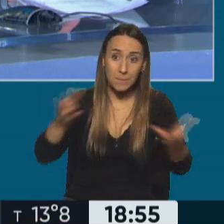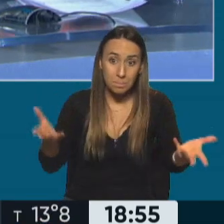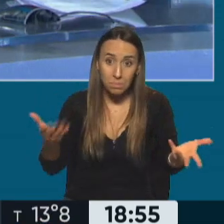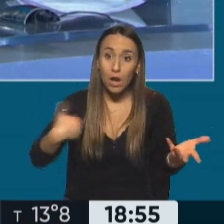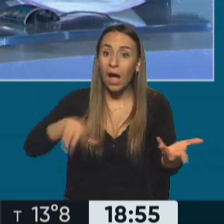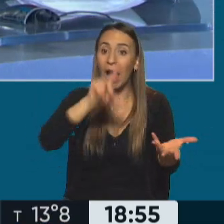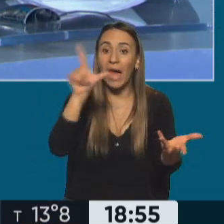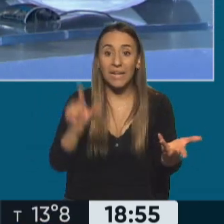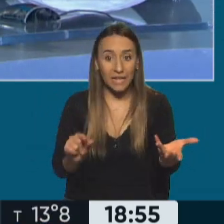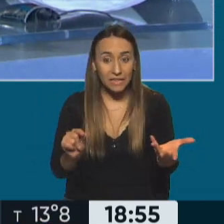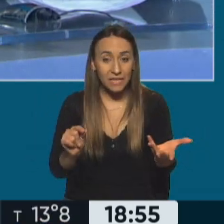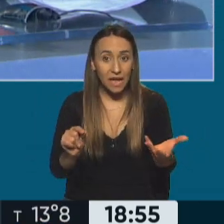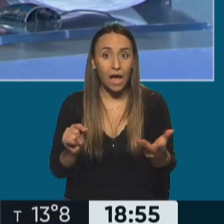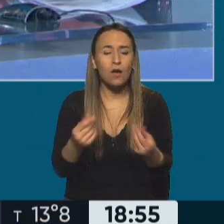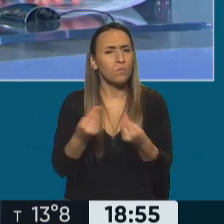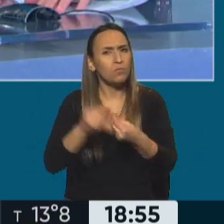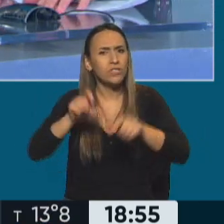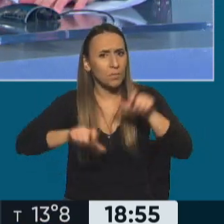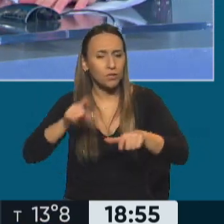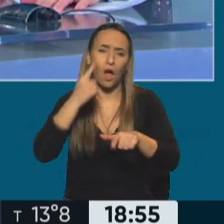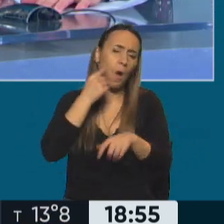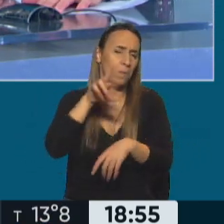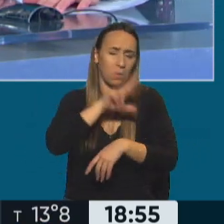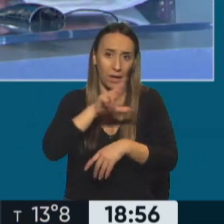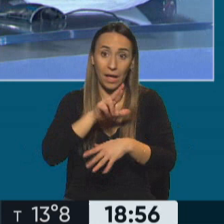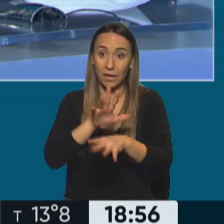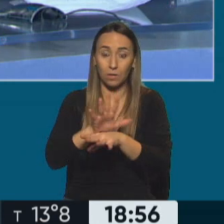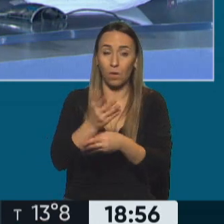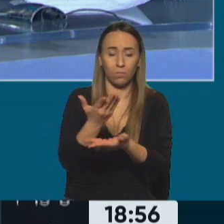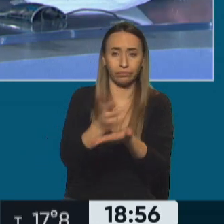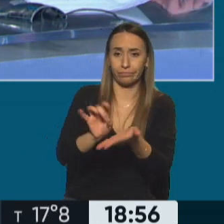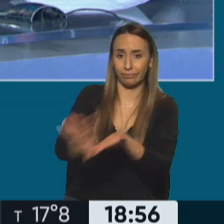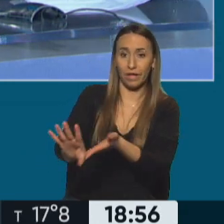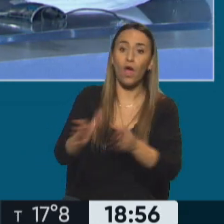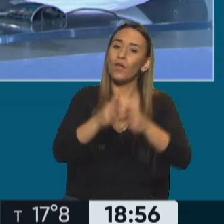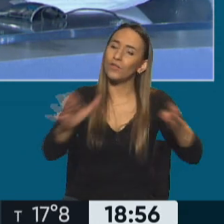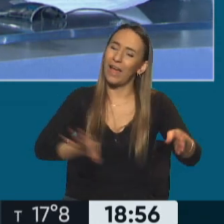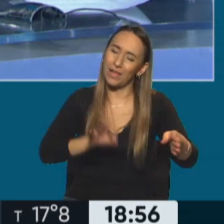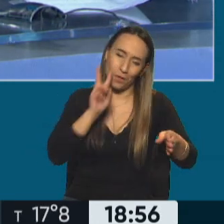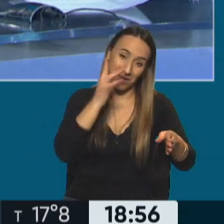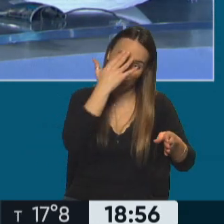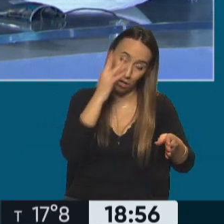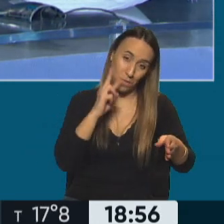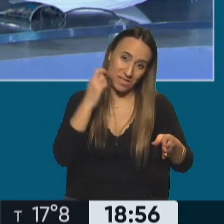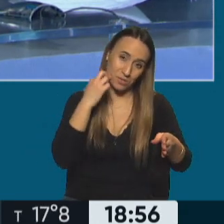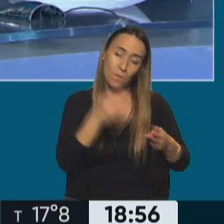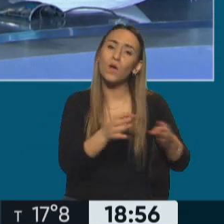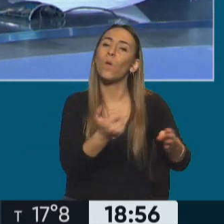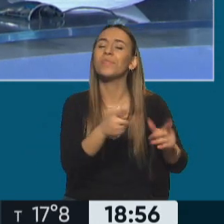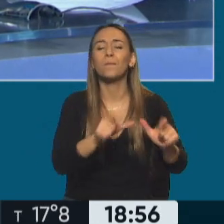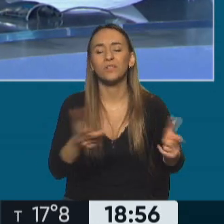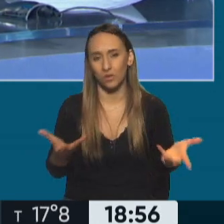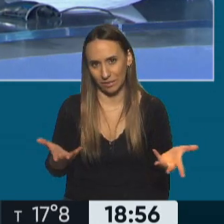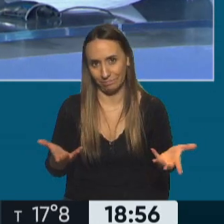que quedaron expulsados del sistema entre el 15 y el 19. Mirá, y a propósito, en esto